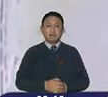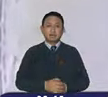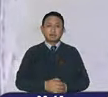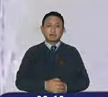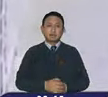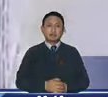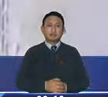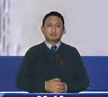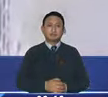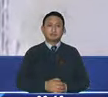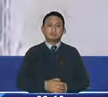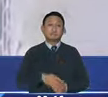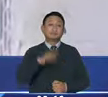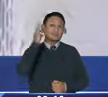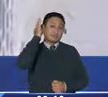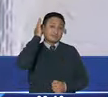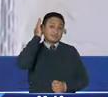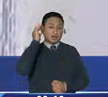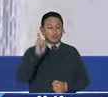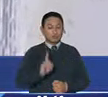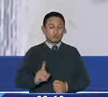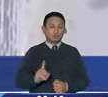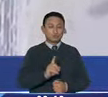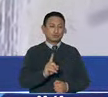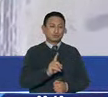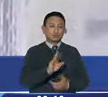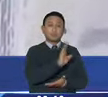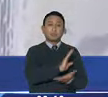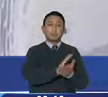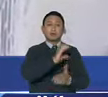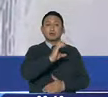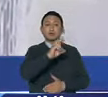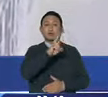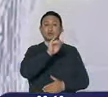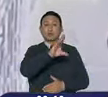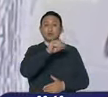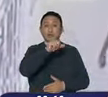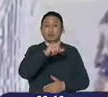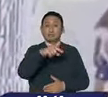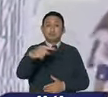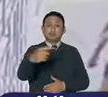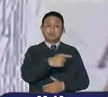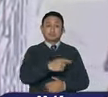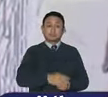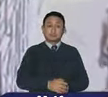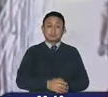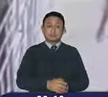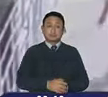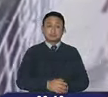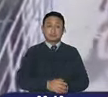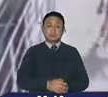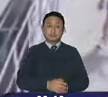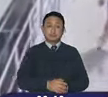Esta joven caminaba por el barrio Cuba cuando fue sorprendida por un sujeto que se bajó de este vehículo para amedrentarla.